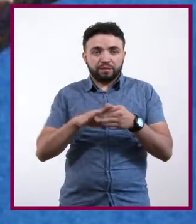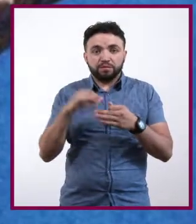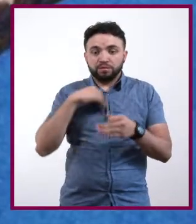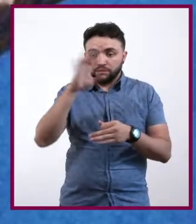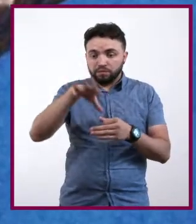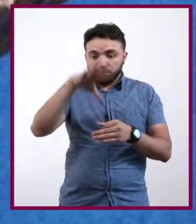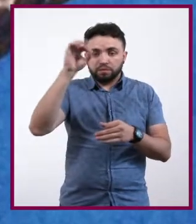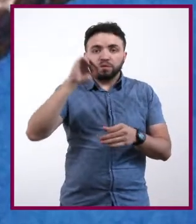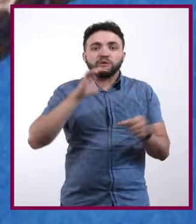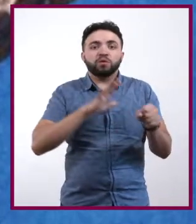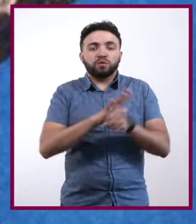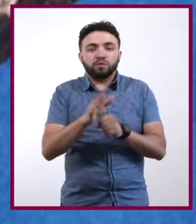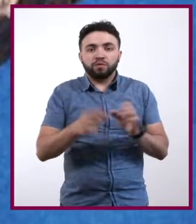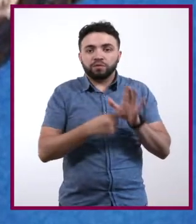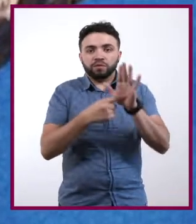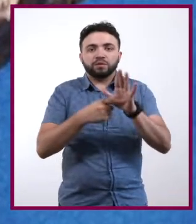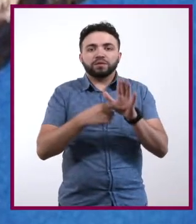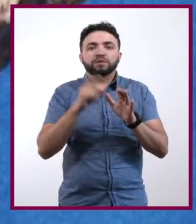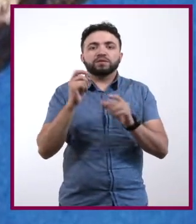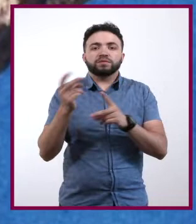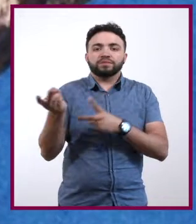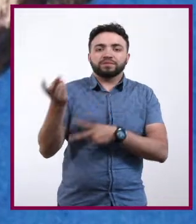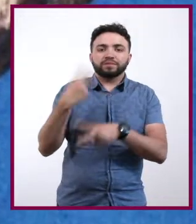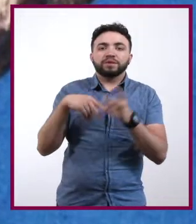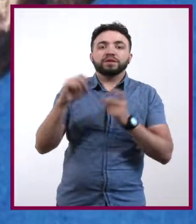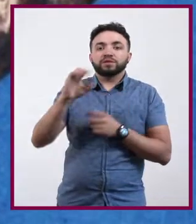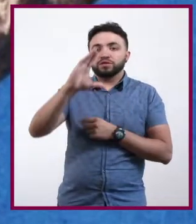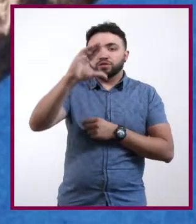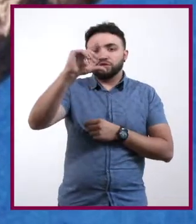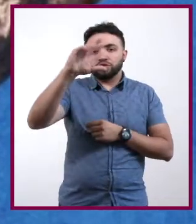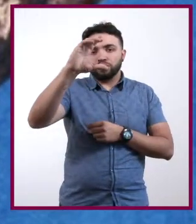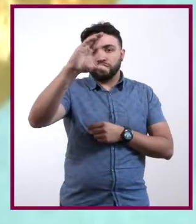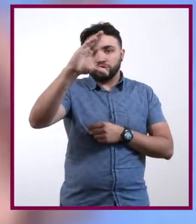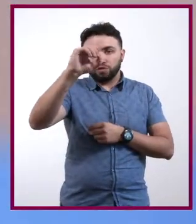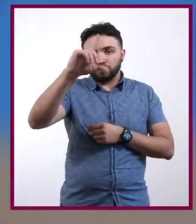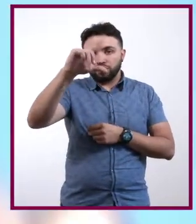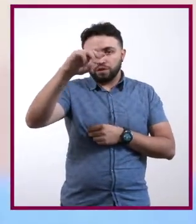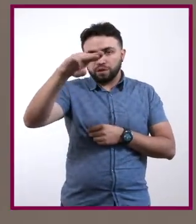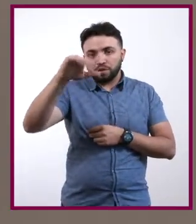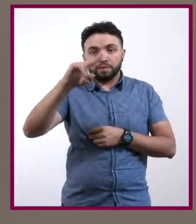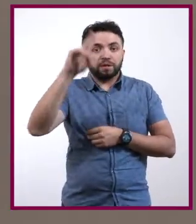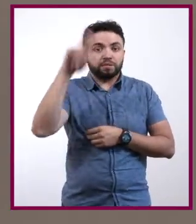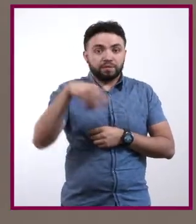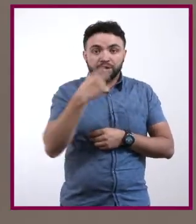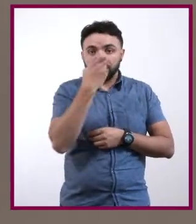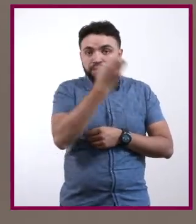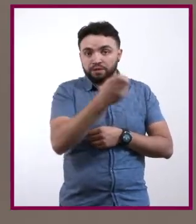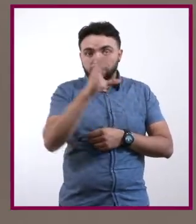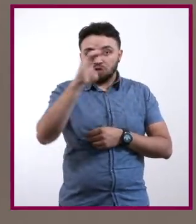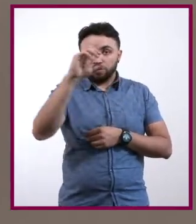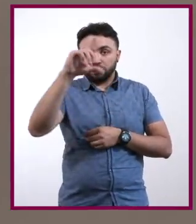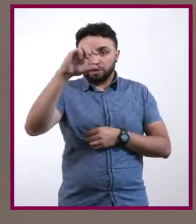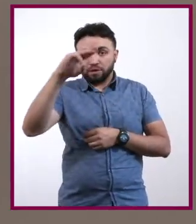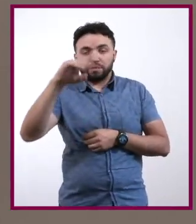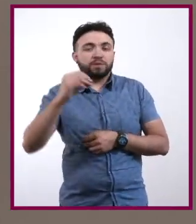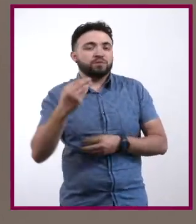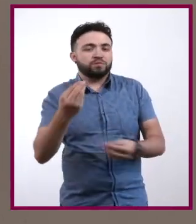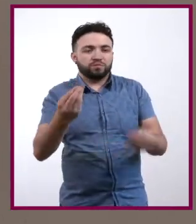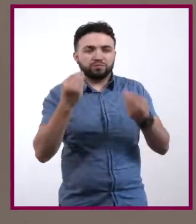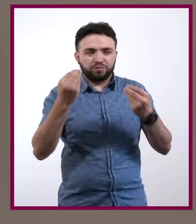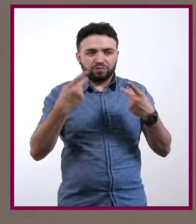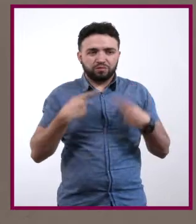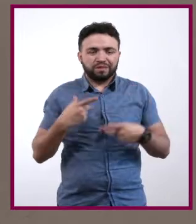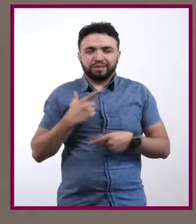las colecciones que provienen de Colima. Ahí la verdad es que los perros fueron hermosamente recreados